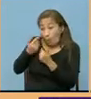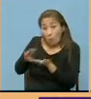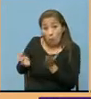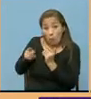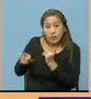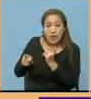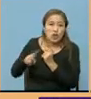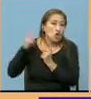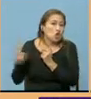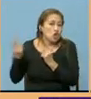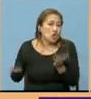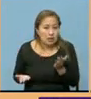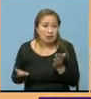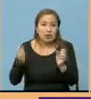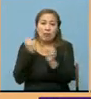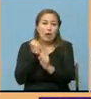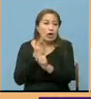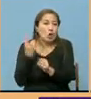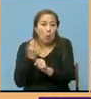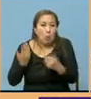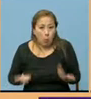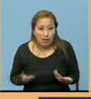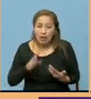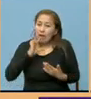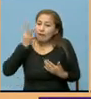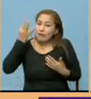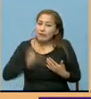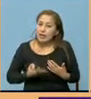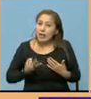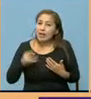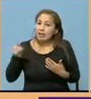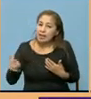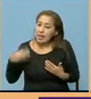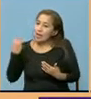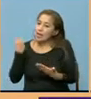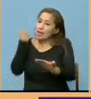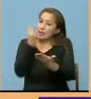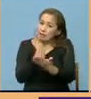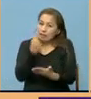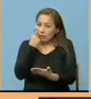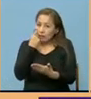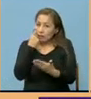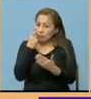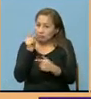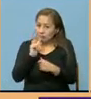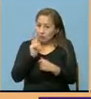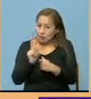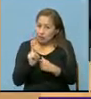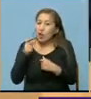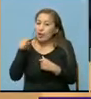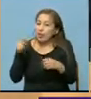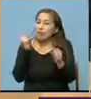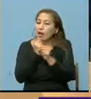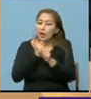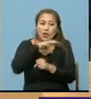él creo que es un inútil inoperante total donde realmente no ha asumido el rol realmente intendente de que es trabajar